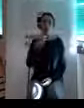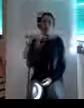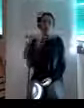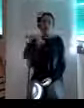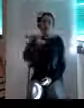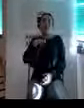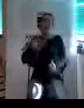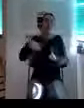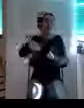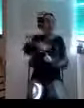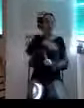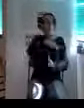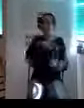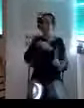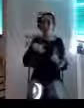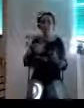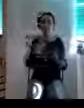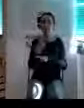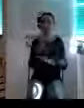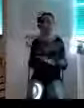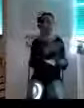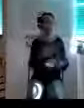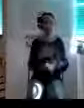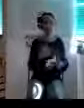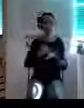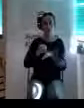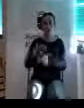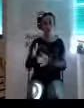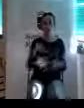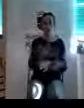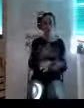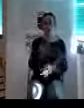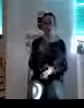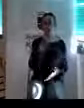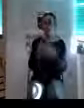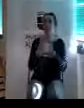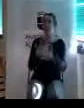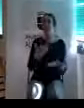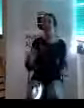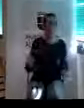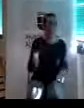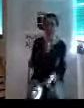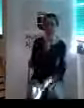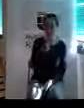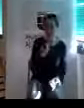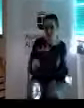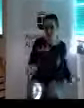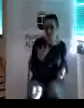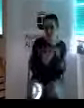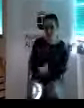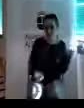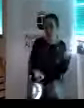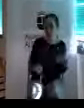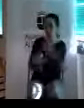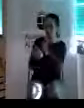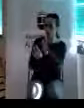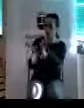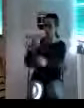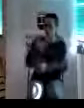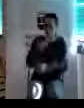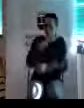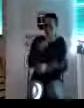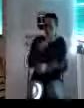ciudad y usted siempre ocupa aquí a ver si no explica con box primero se equivoca se equivoca siga por adif y nos viene fenomenal